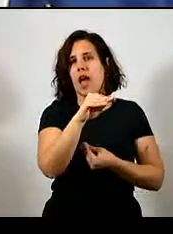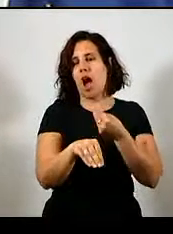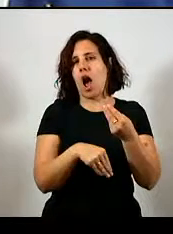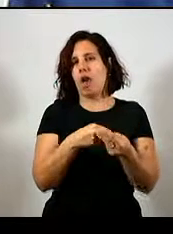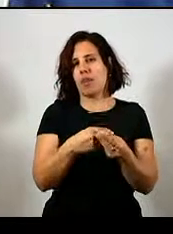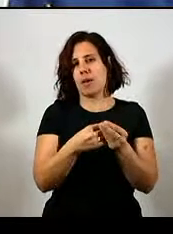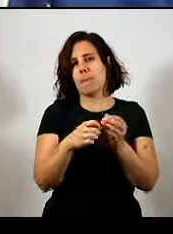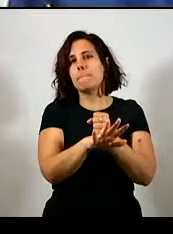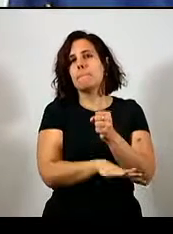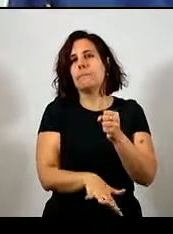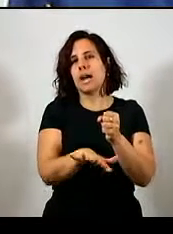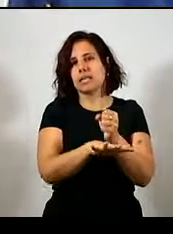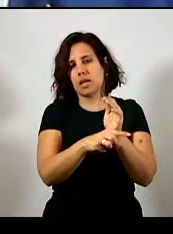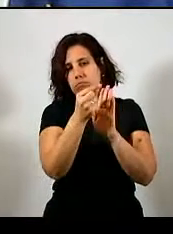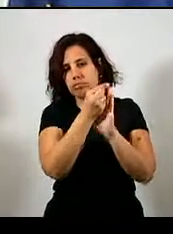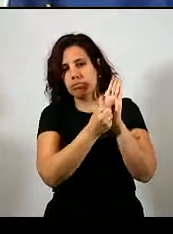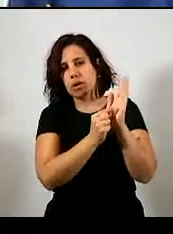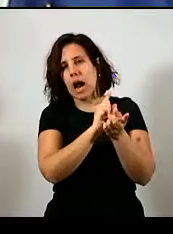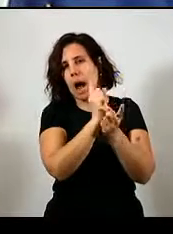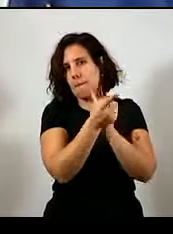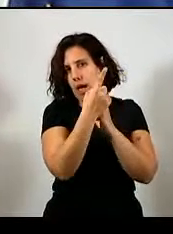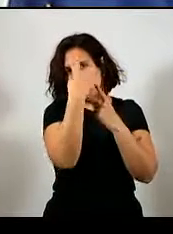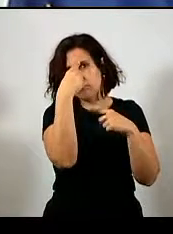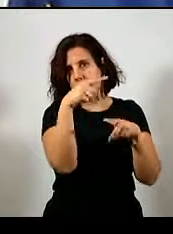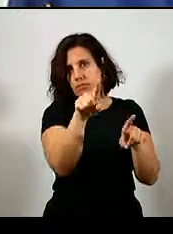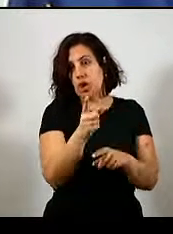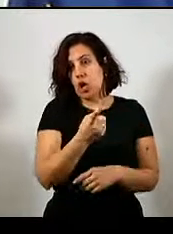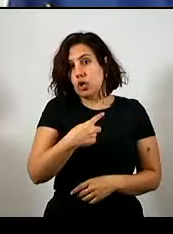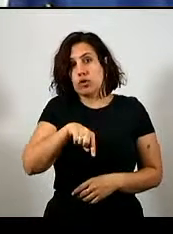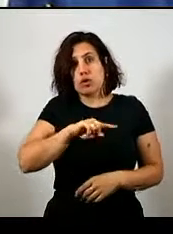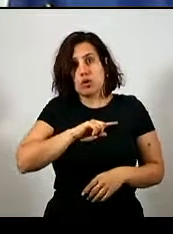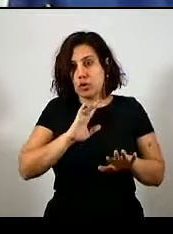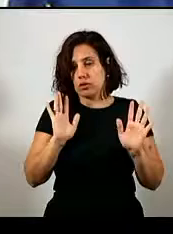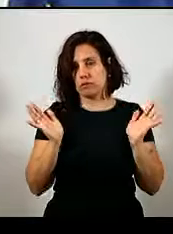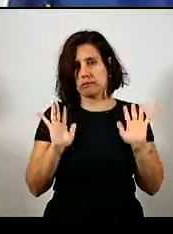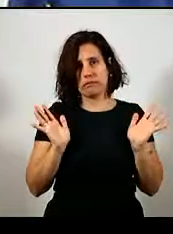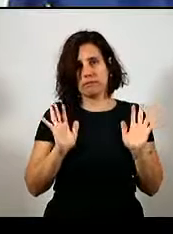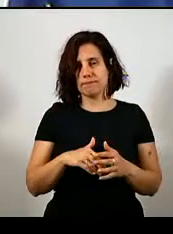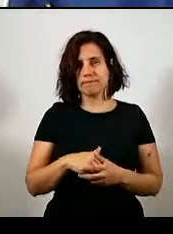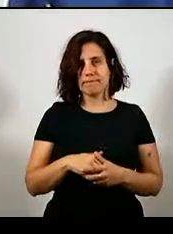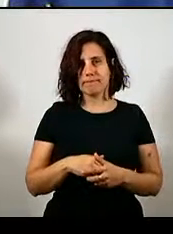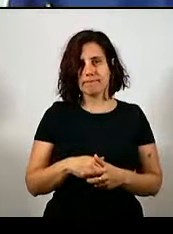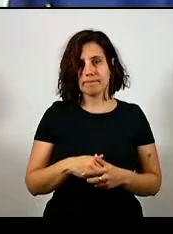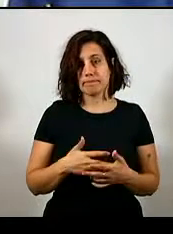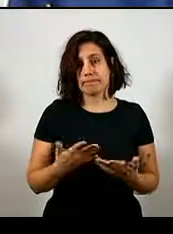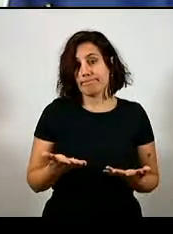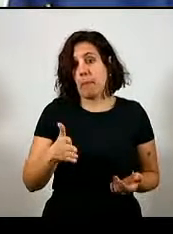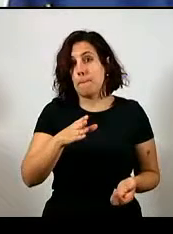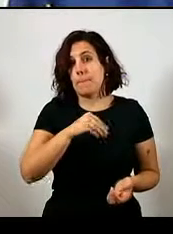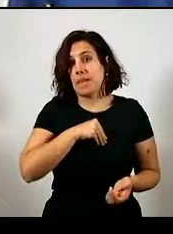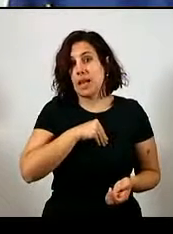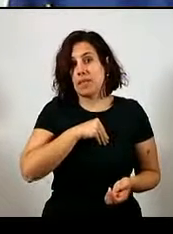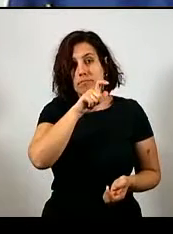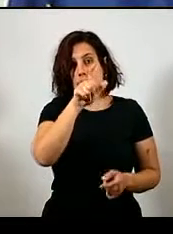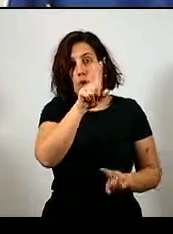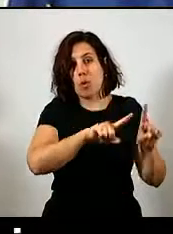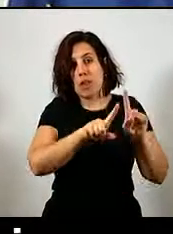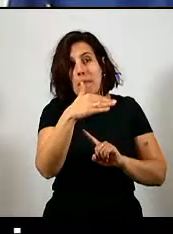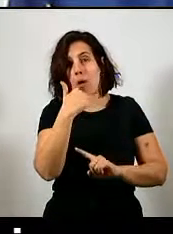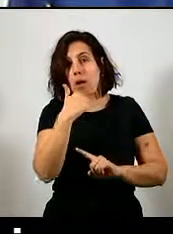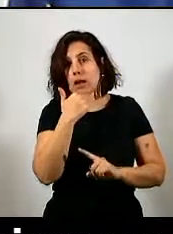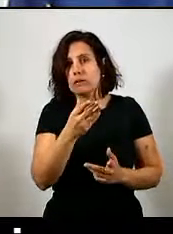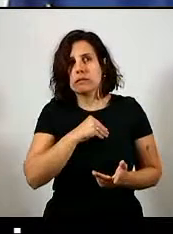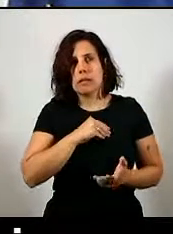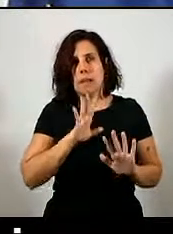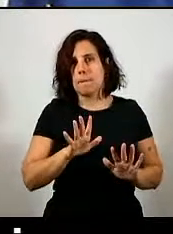las bases de este premio. En esto nosotros no tenemos nada que decir. Lamentamos si hay algún inconveniente, pero ha sido